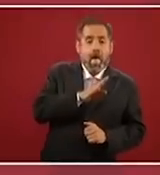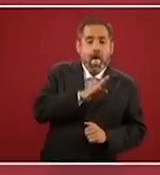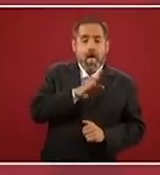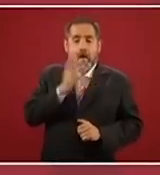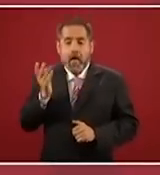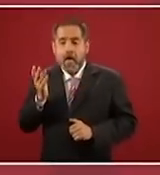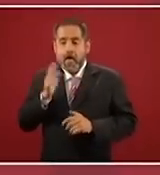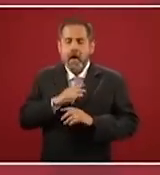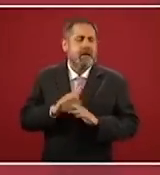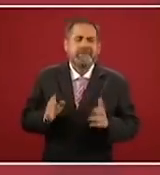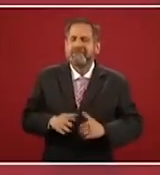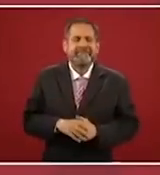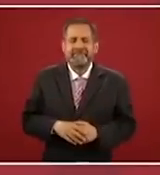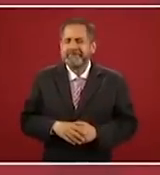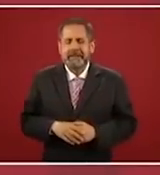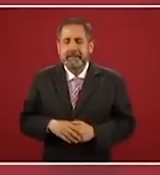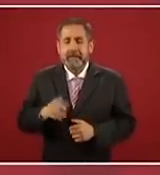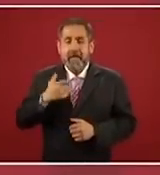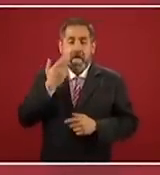Si no, ya me hubiesen